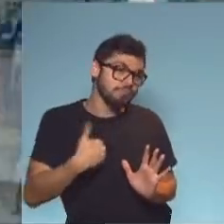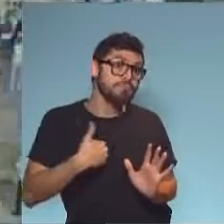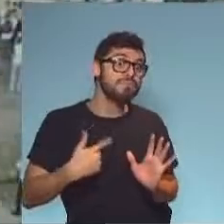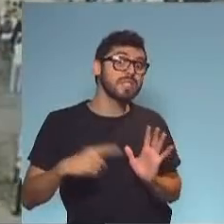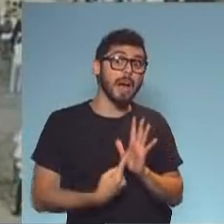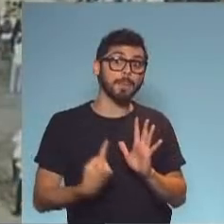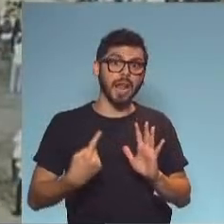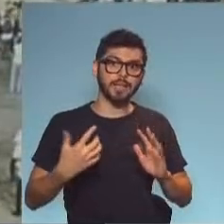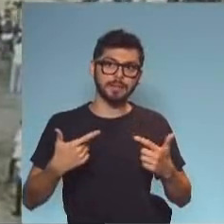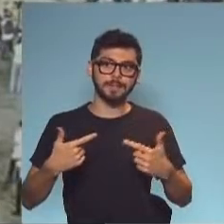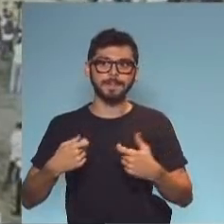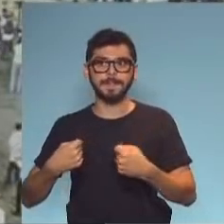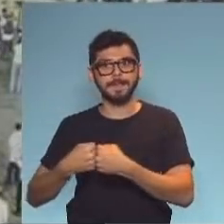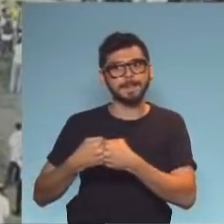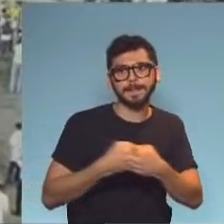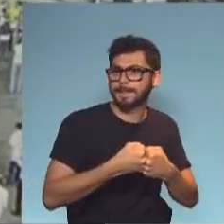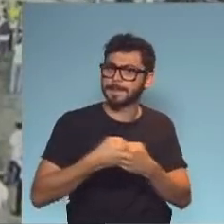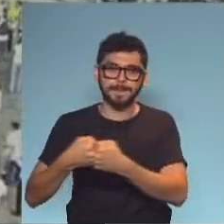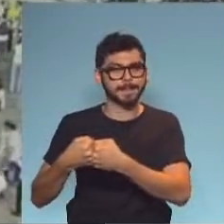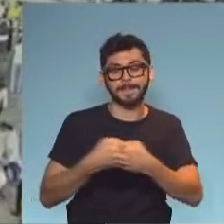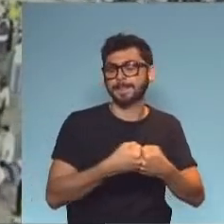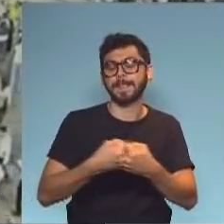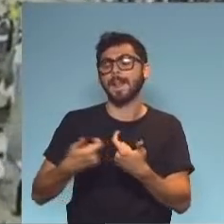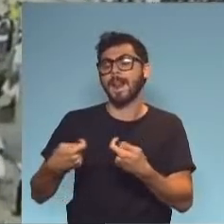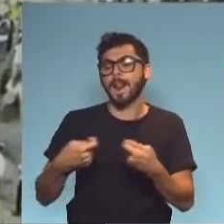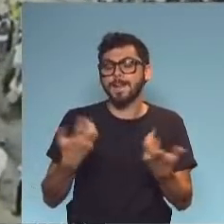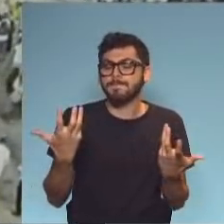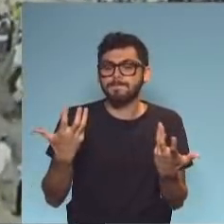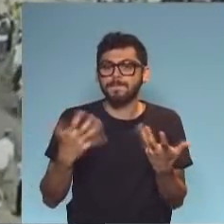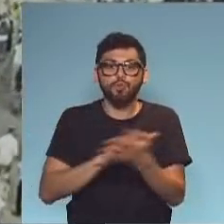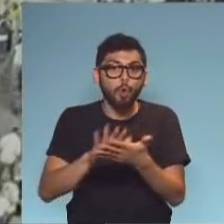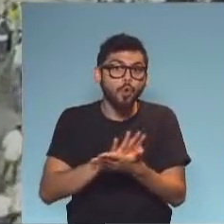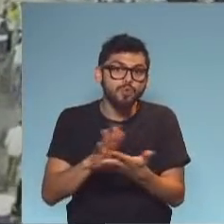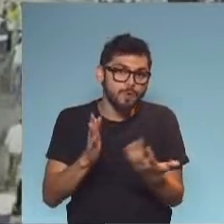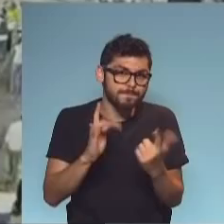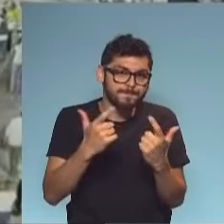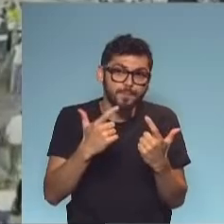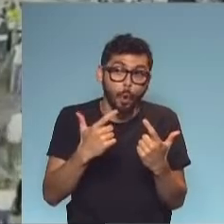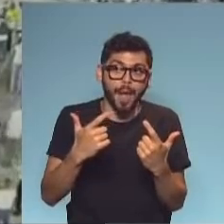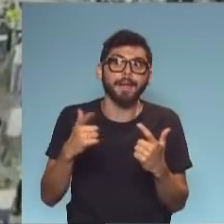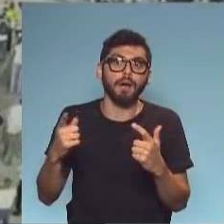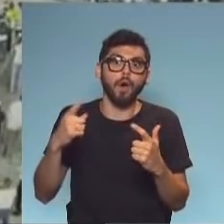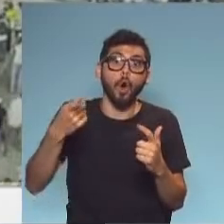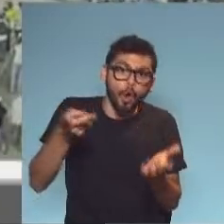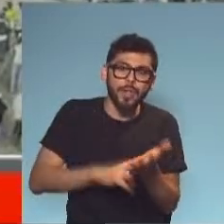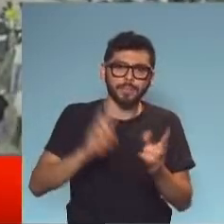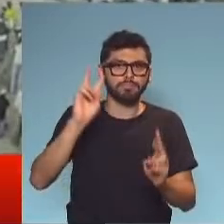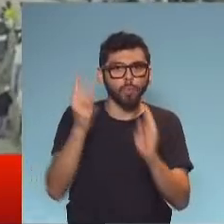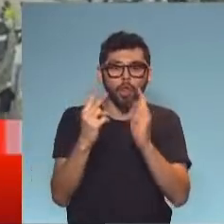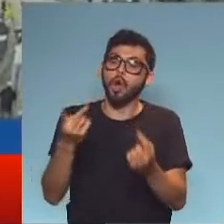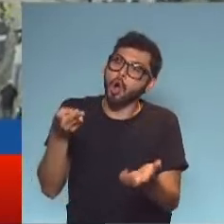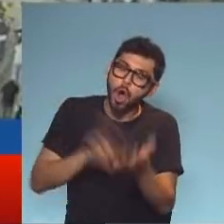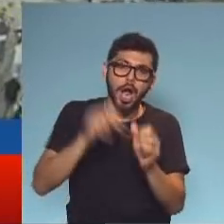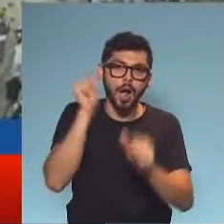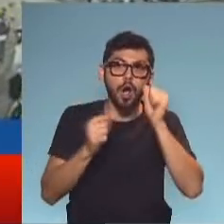empiezan las tensiones que son históricas, que no encuentran una resolución clara, y que hoy de vuelta tenemos muertos, tenemos heridos,